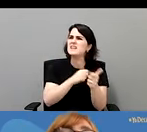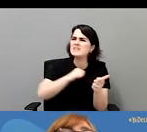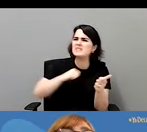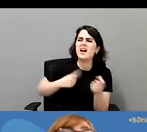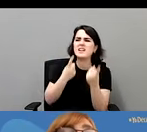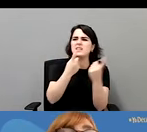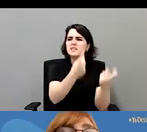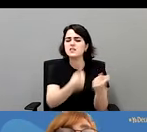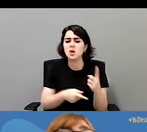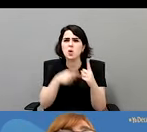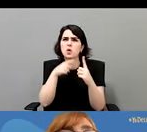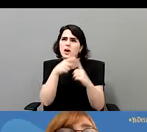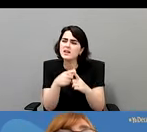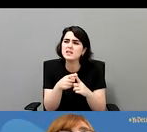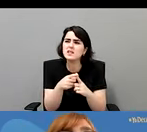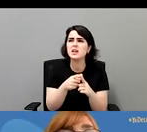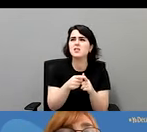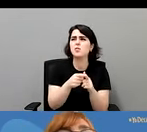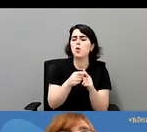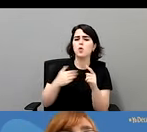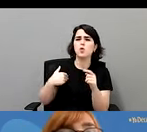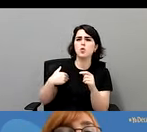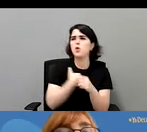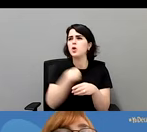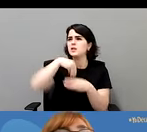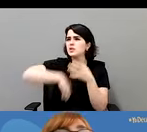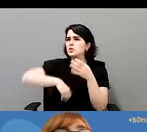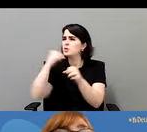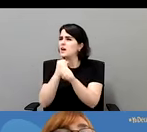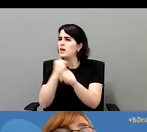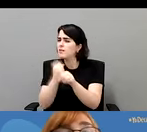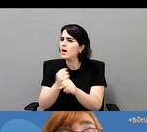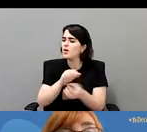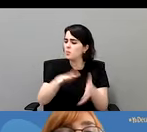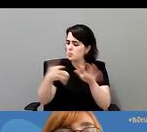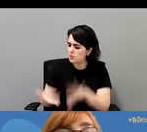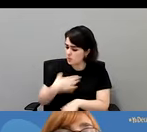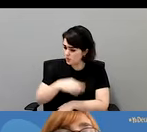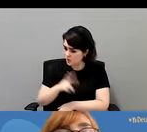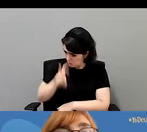para desarrollar las funciones de su puesto de trabajo, ¿también sería así?